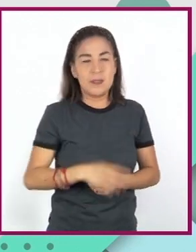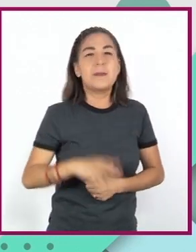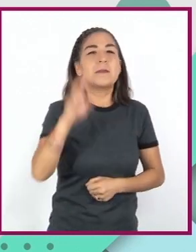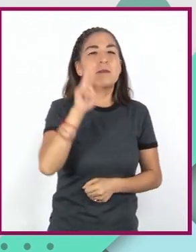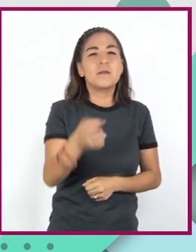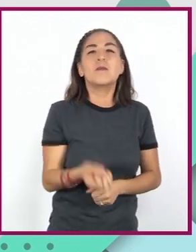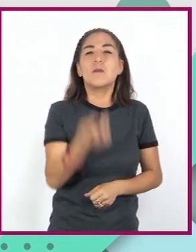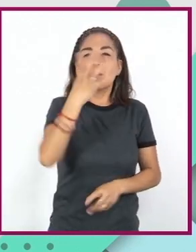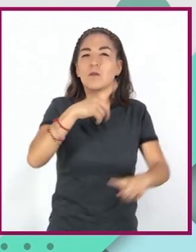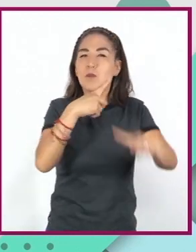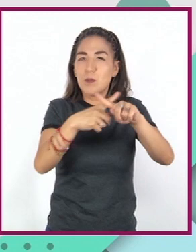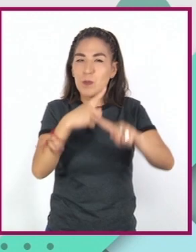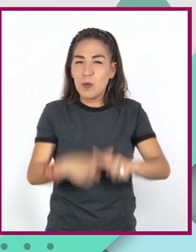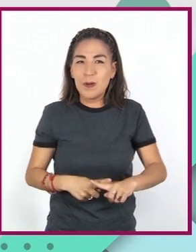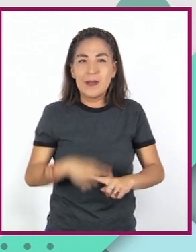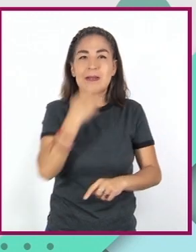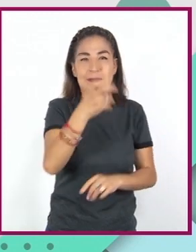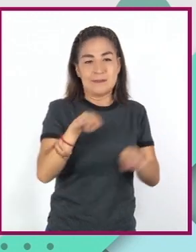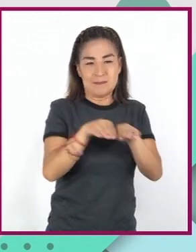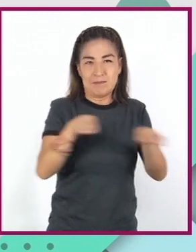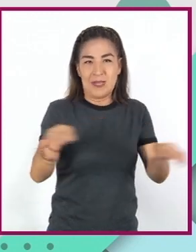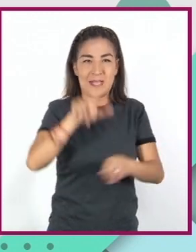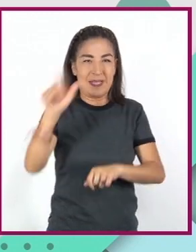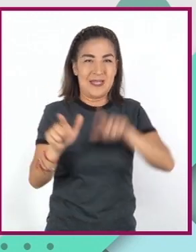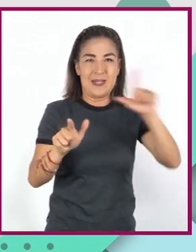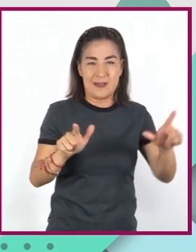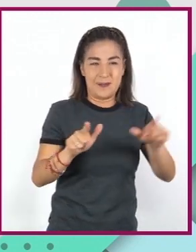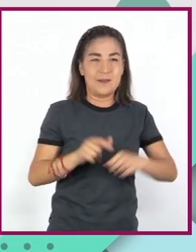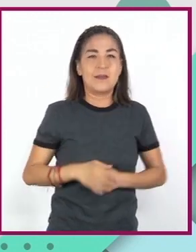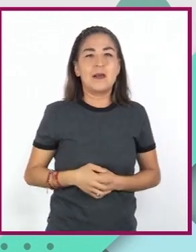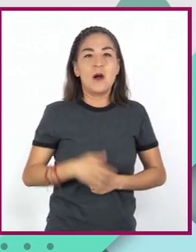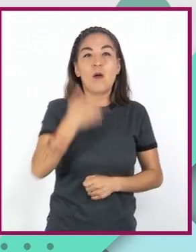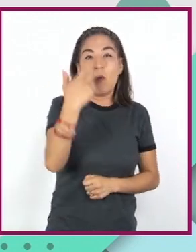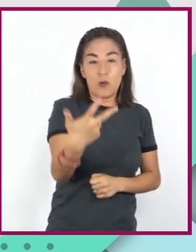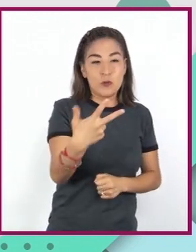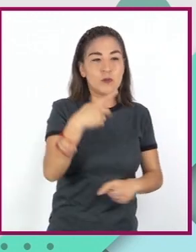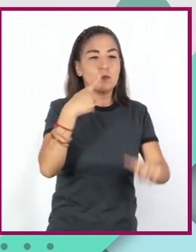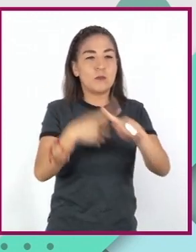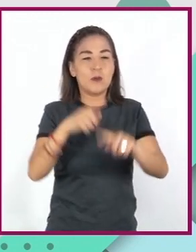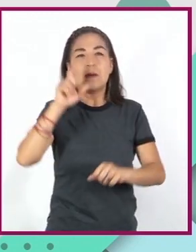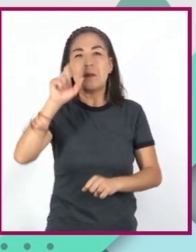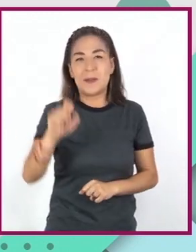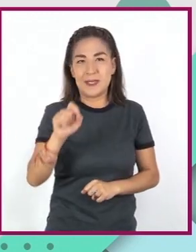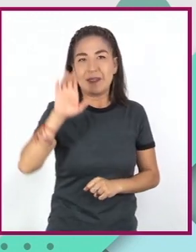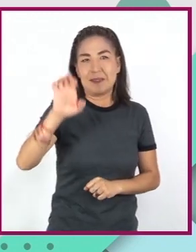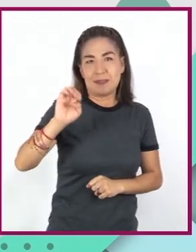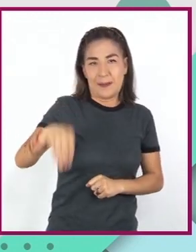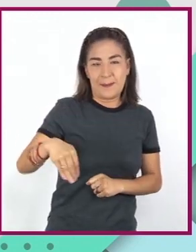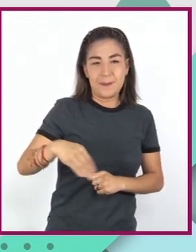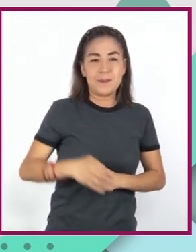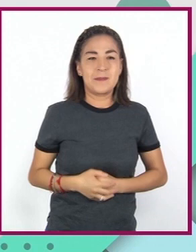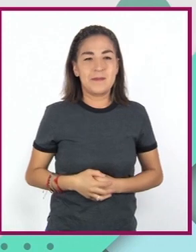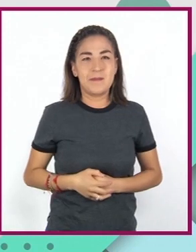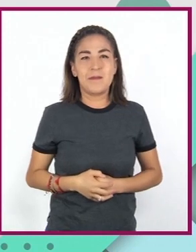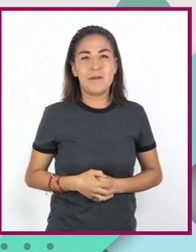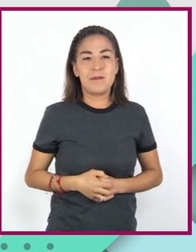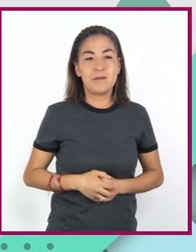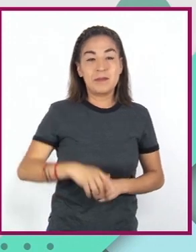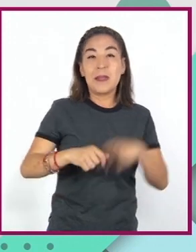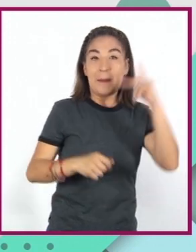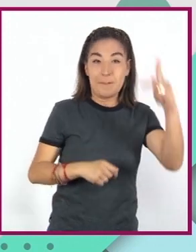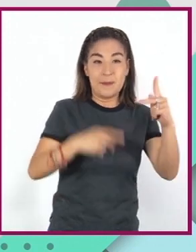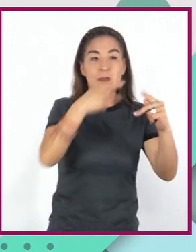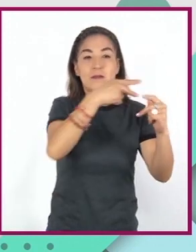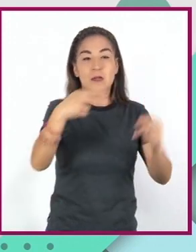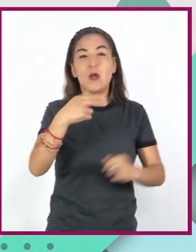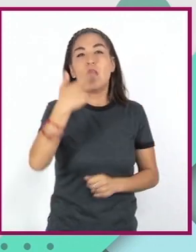perímetro multiplicando la medida del lado, en este caso 8 por 20 centímetros. Perímetro es igual